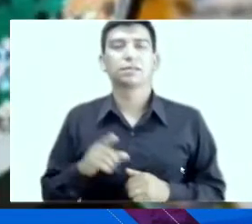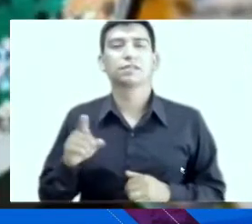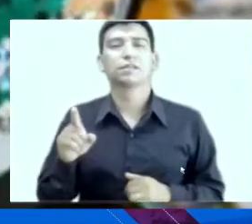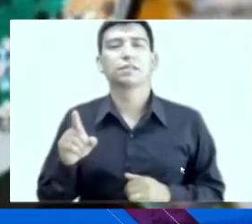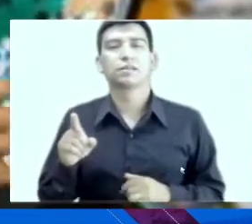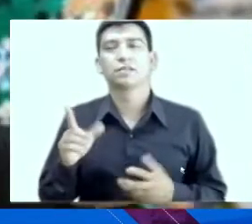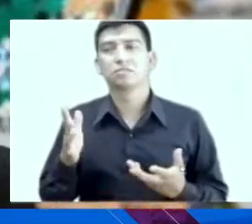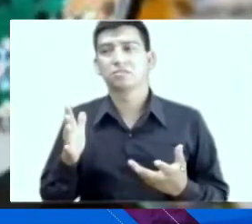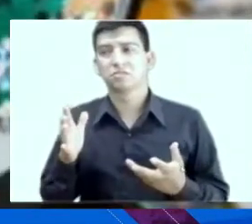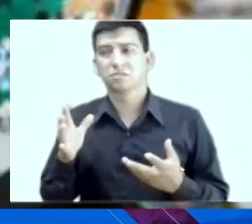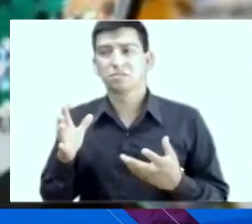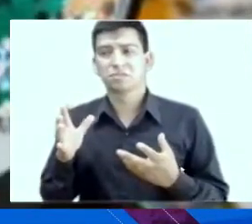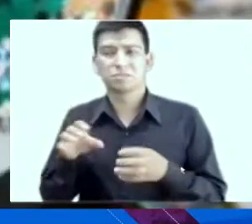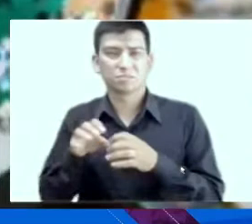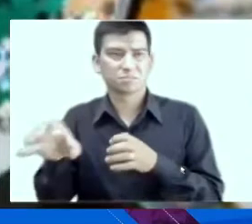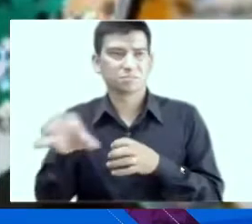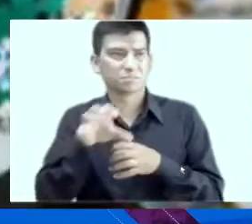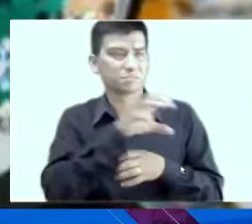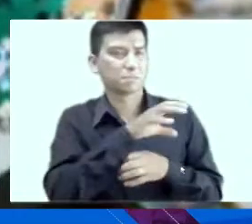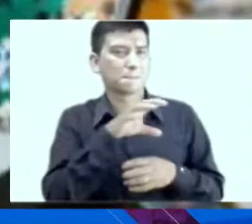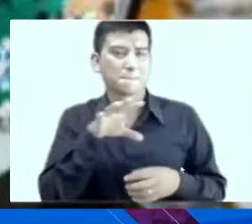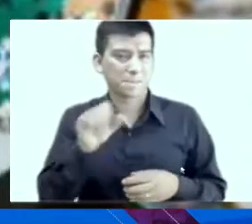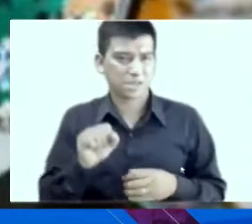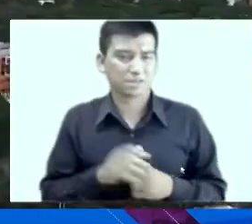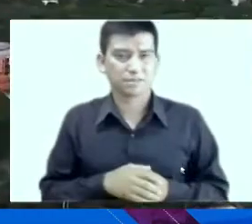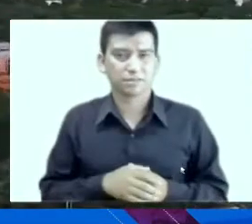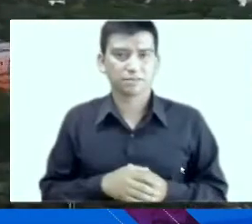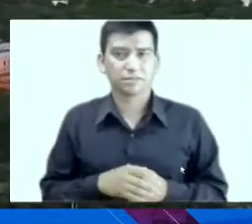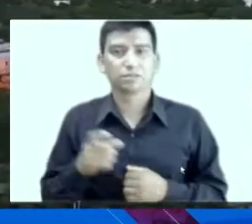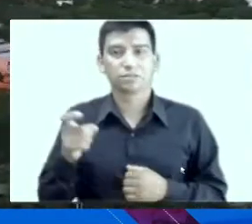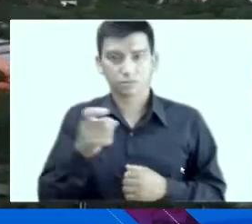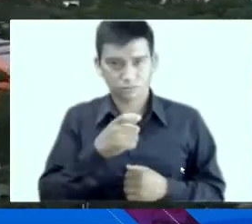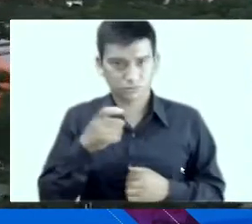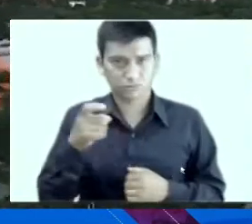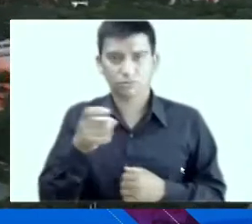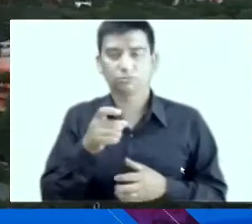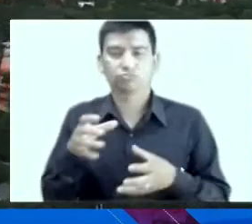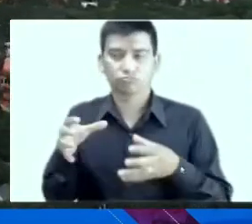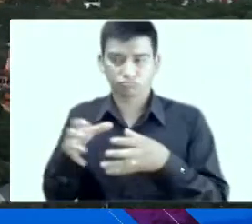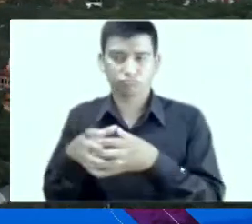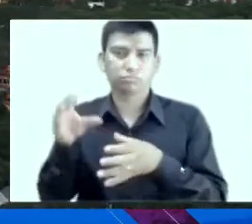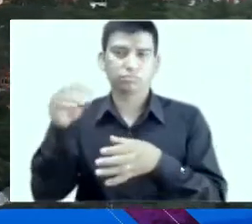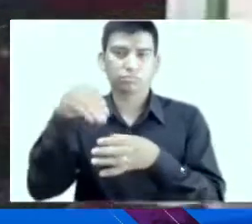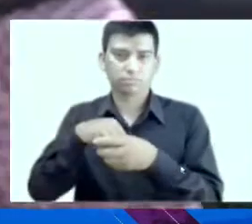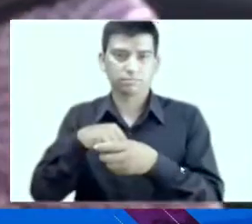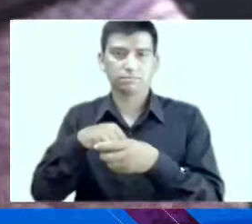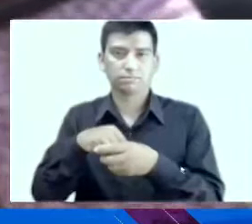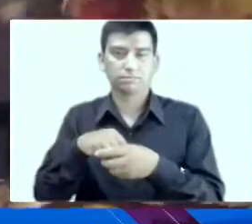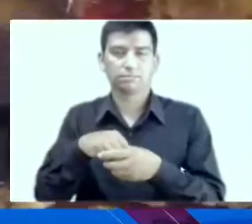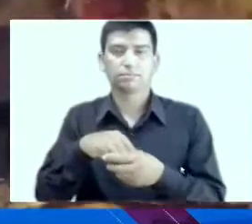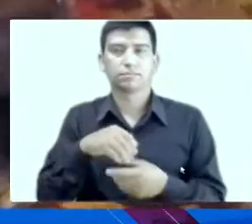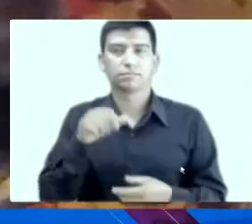llamados países OPEP+. Sí. Entonces, por supuesto que Rusia forma parte nada más y nada menos que dentro del gran grupo de los OPEP+, y